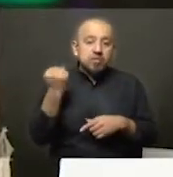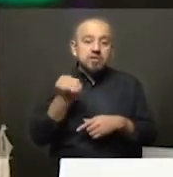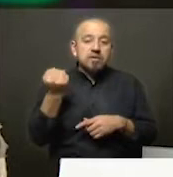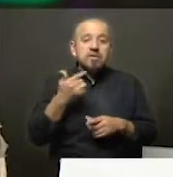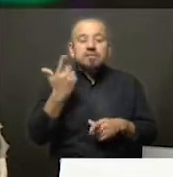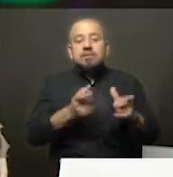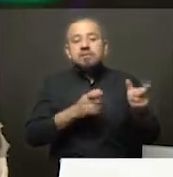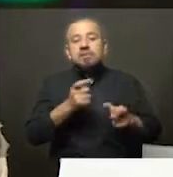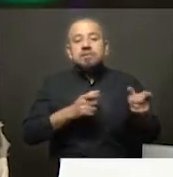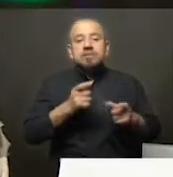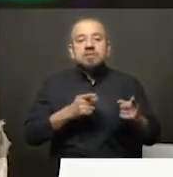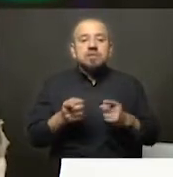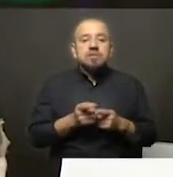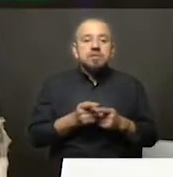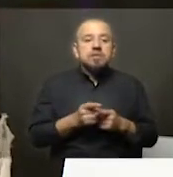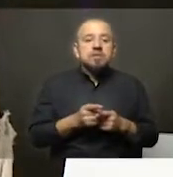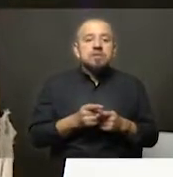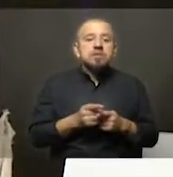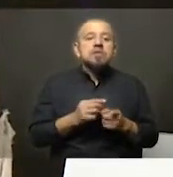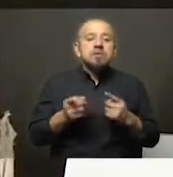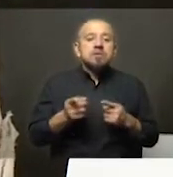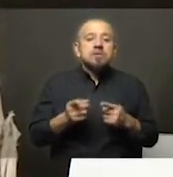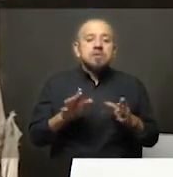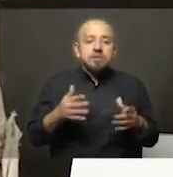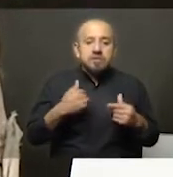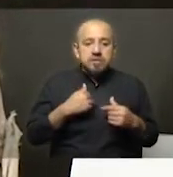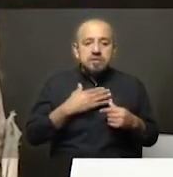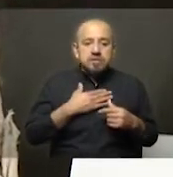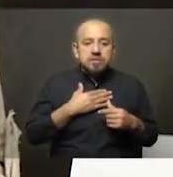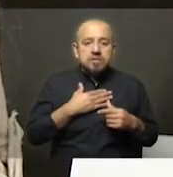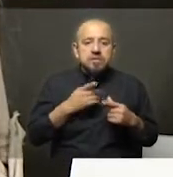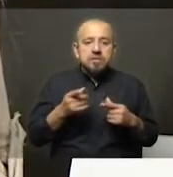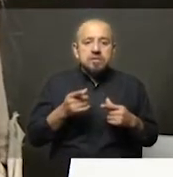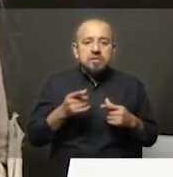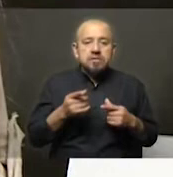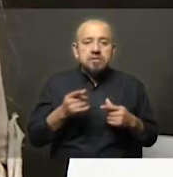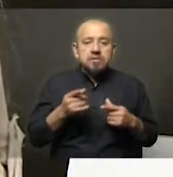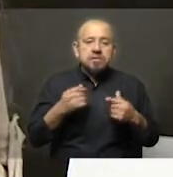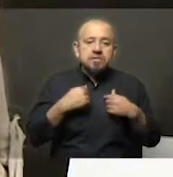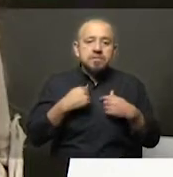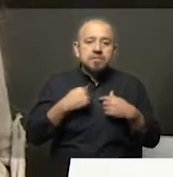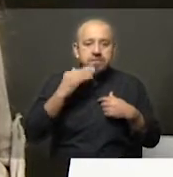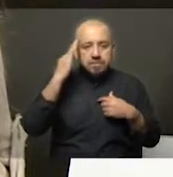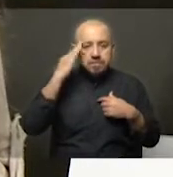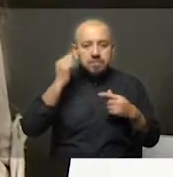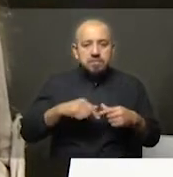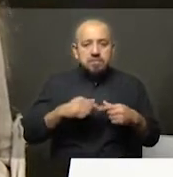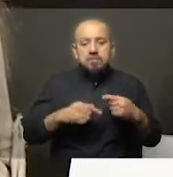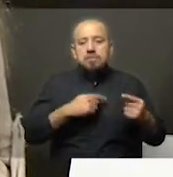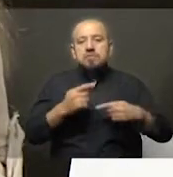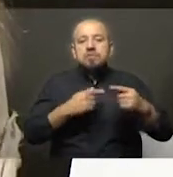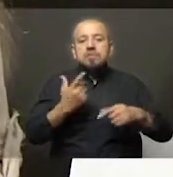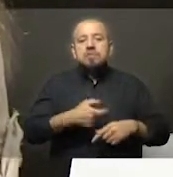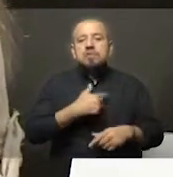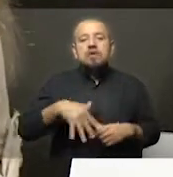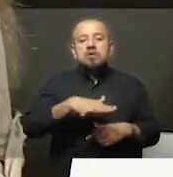la gente y yo le dije Bueno mira Sabes una cosa Yo tengo Claro que ya la vida ahí yo tengo Claro que mi vocación eso es social